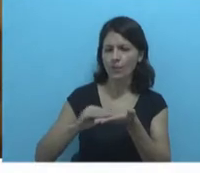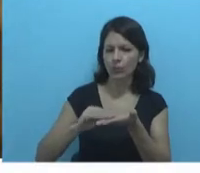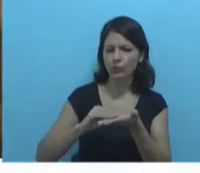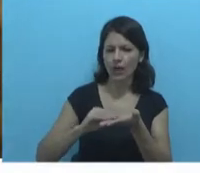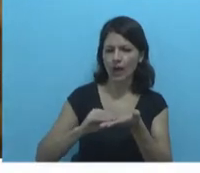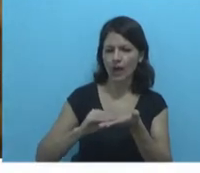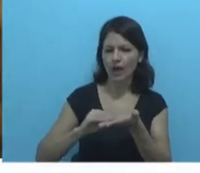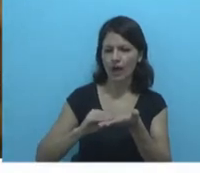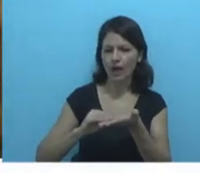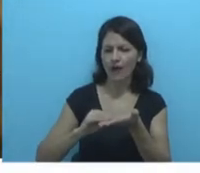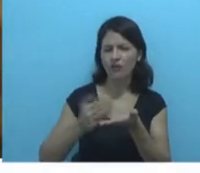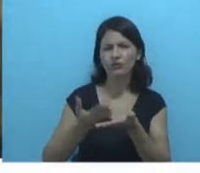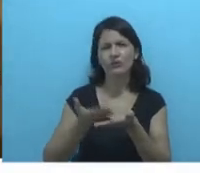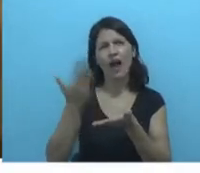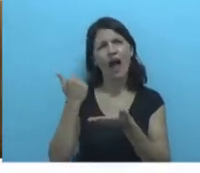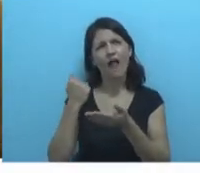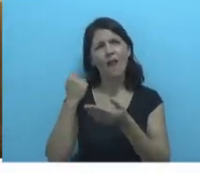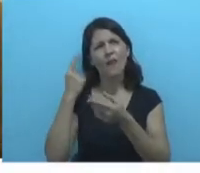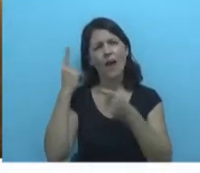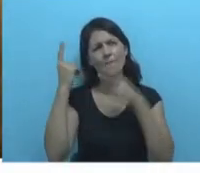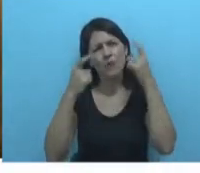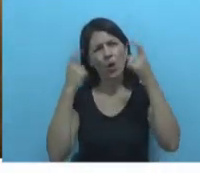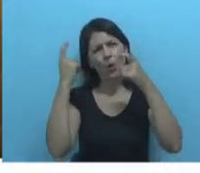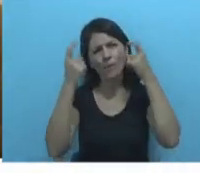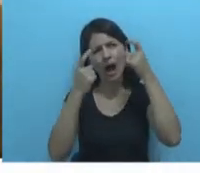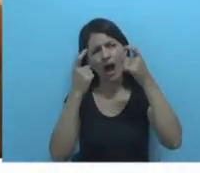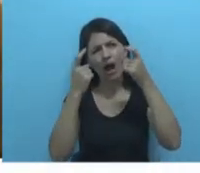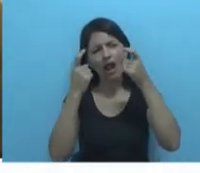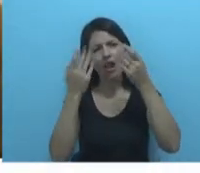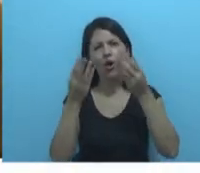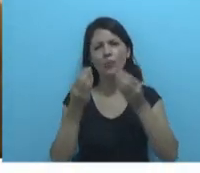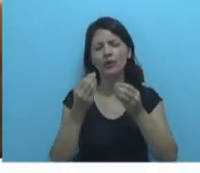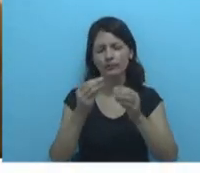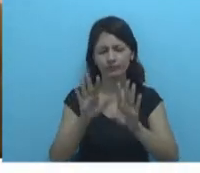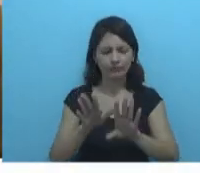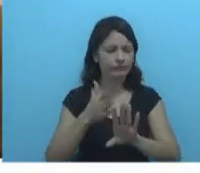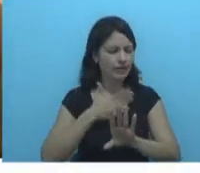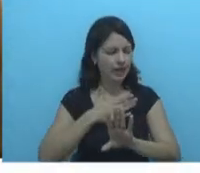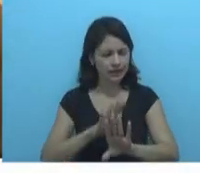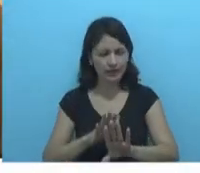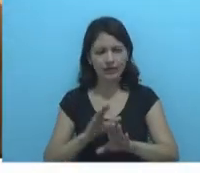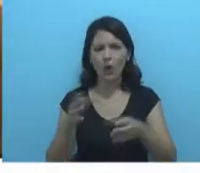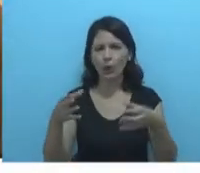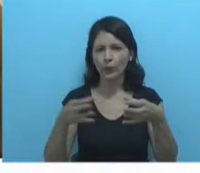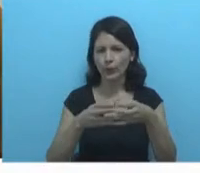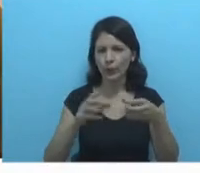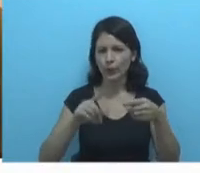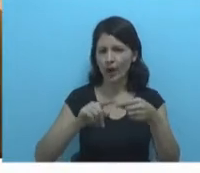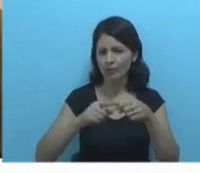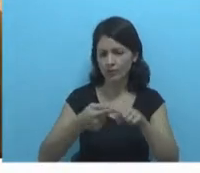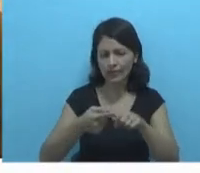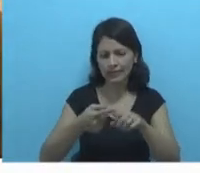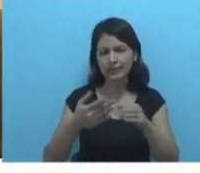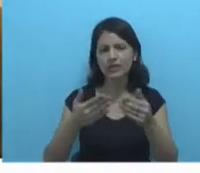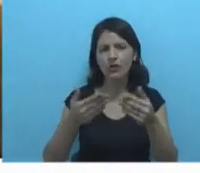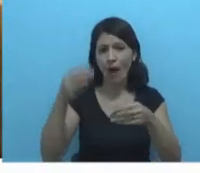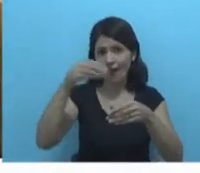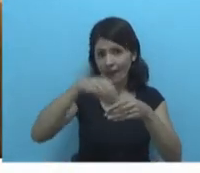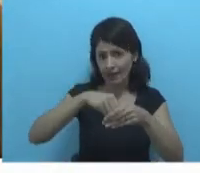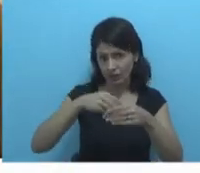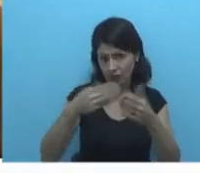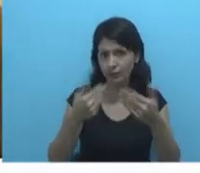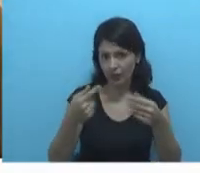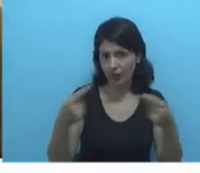mí, que el peronismo tiene contradicciones, que se queden demasiado tranquilos. No tenemos un pensamiento único, no